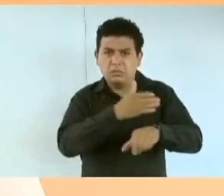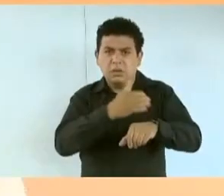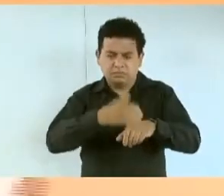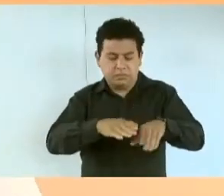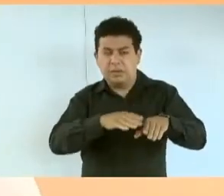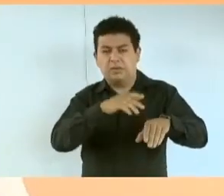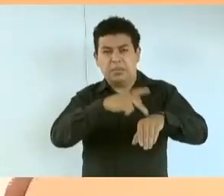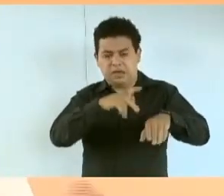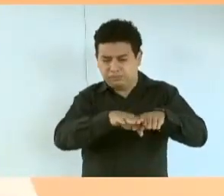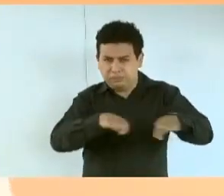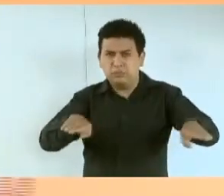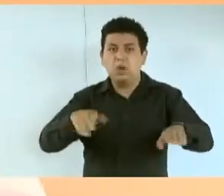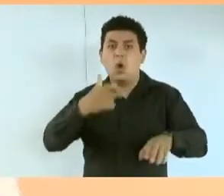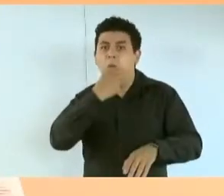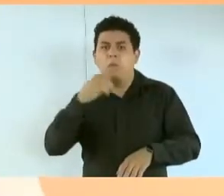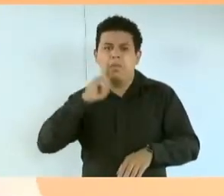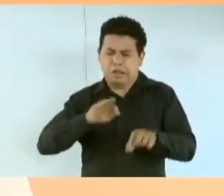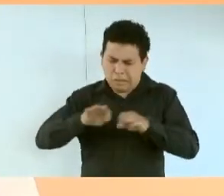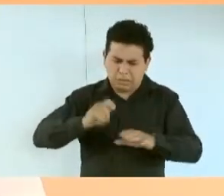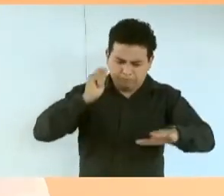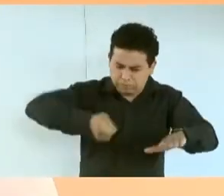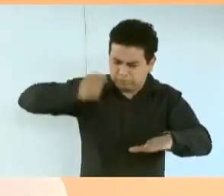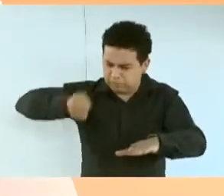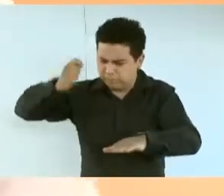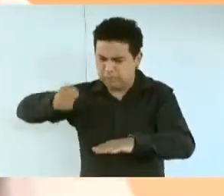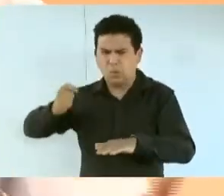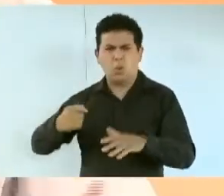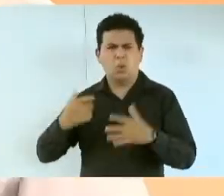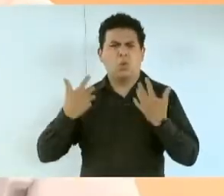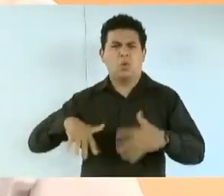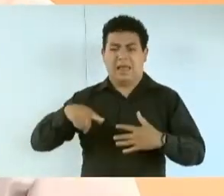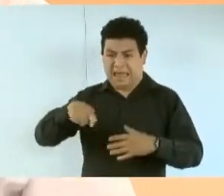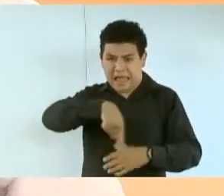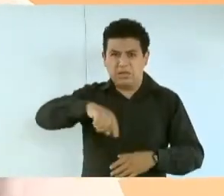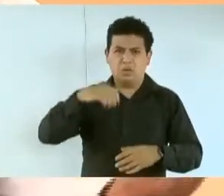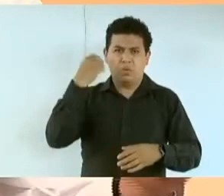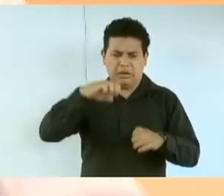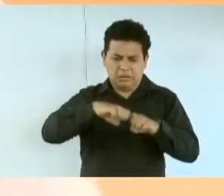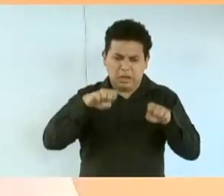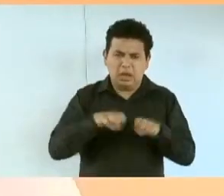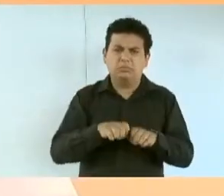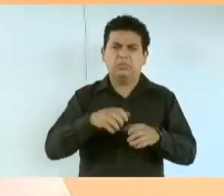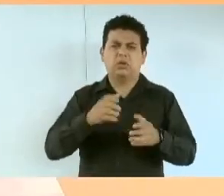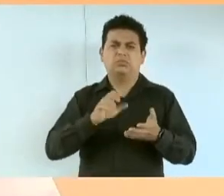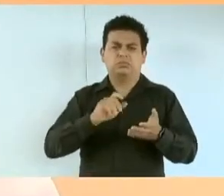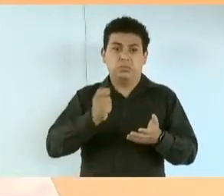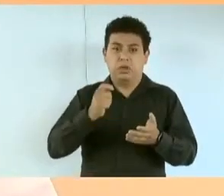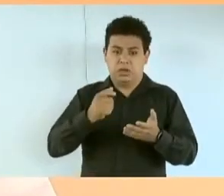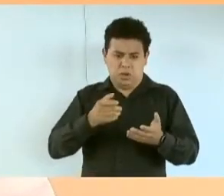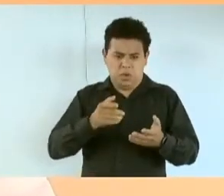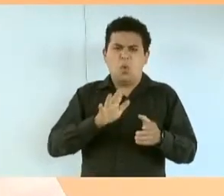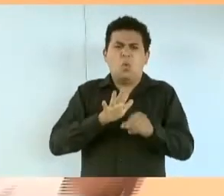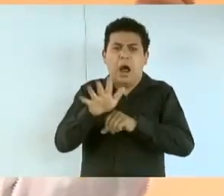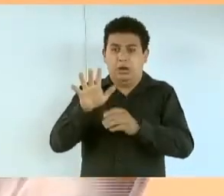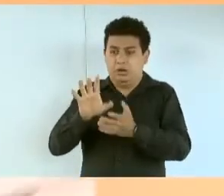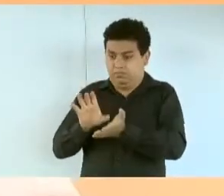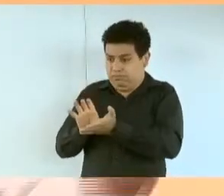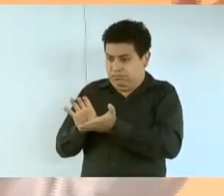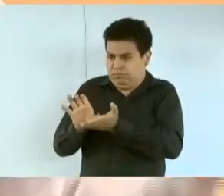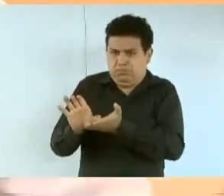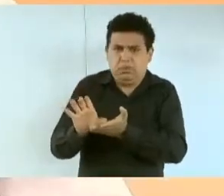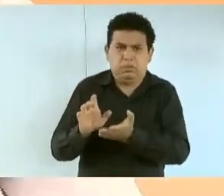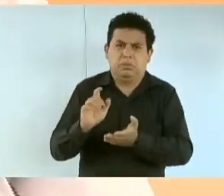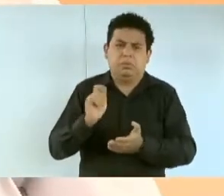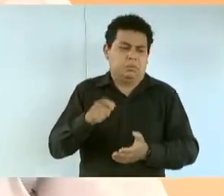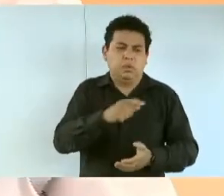hombres y el equipo, la maquinaria, lo principal es